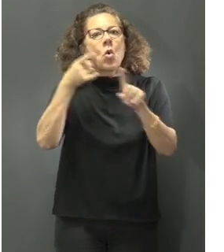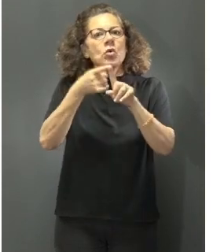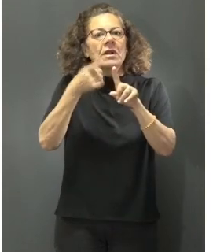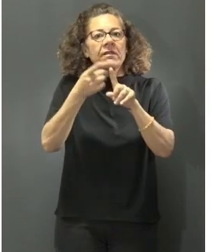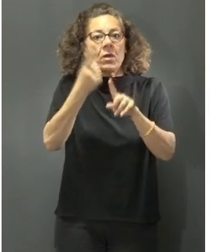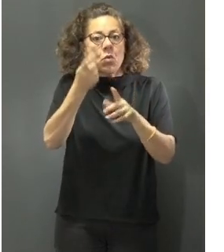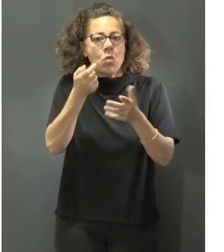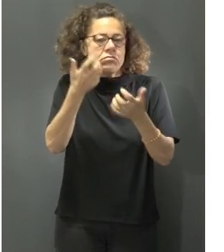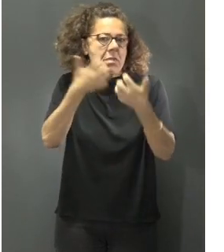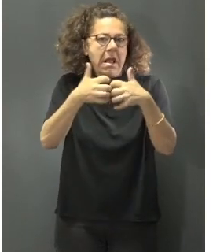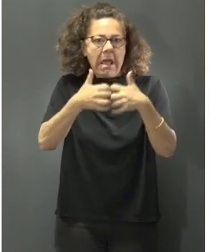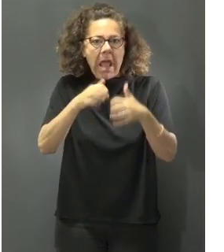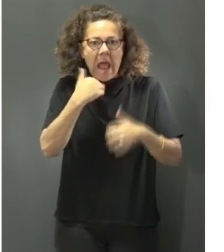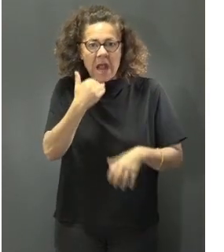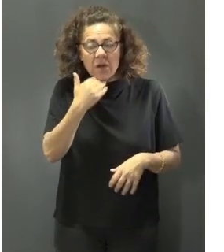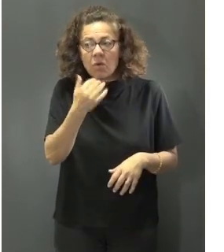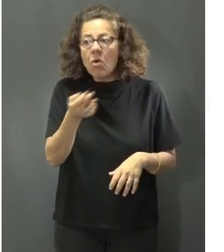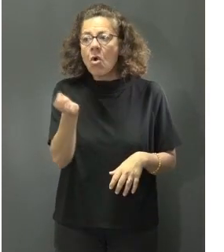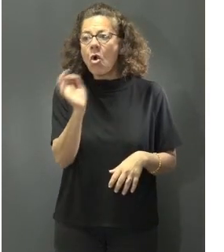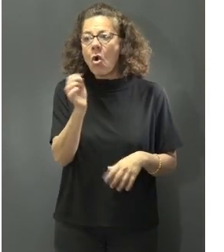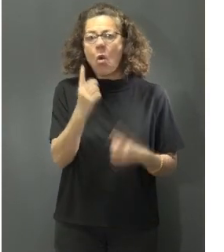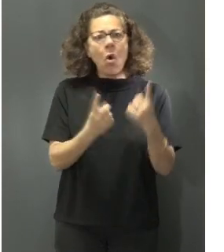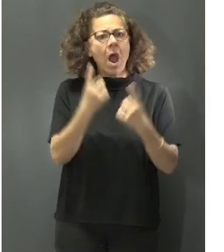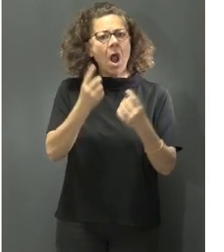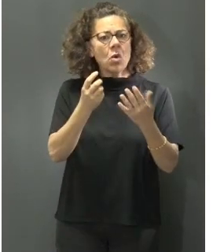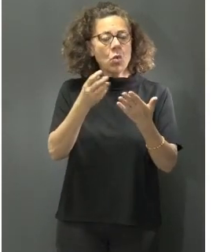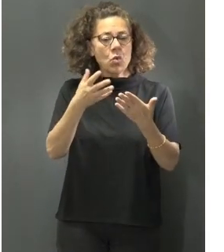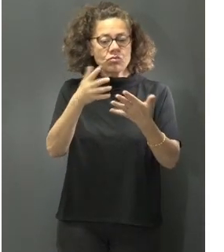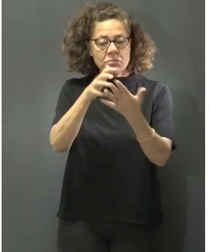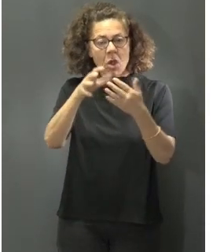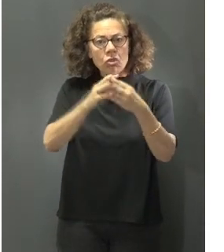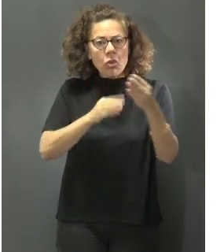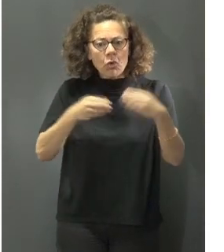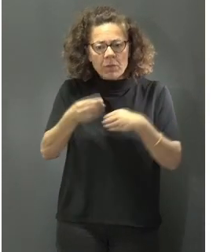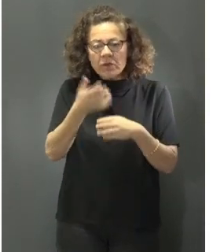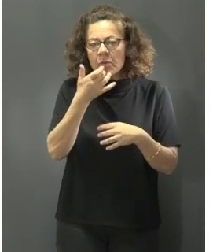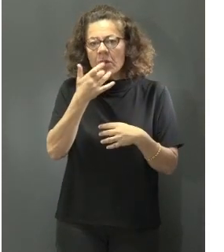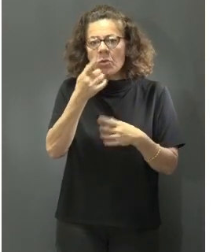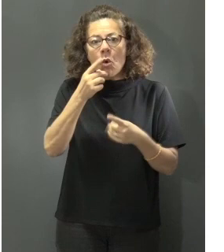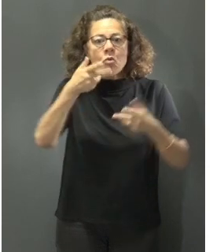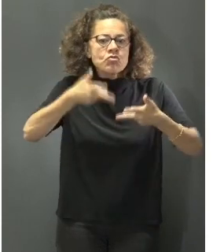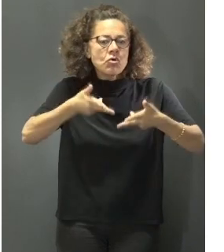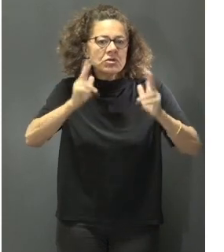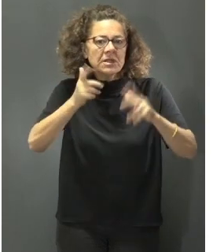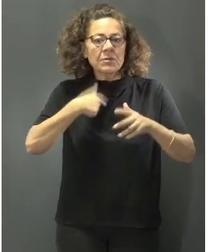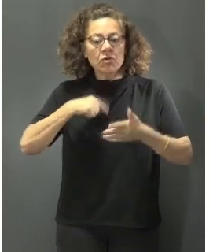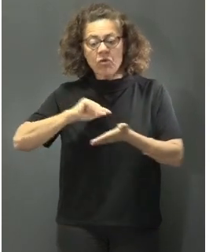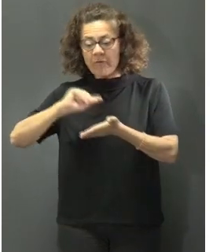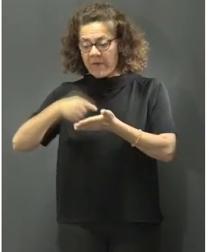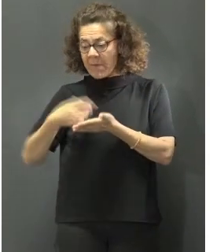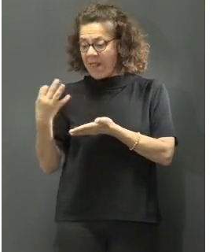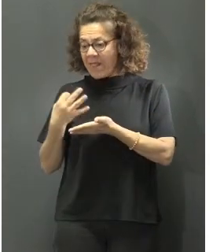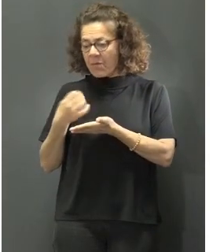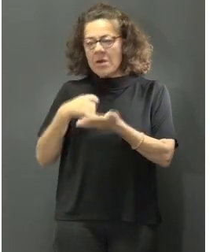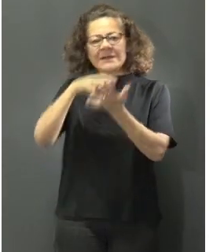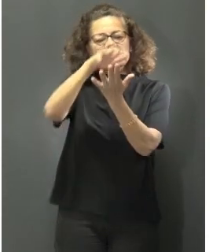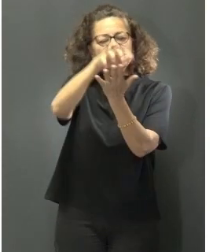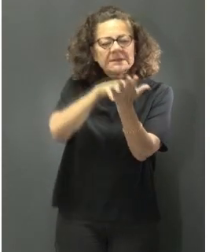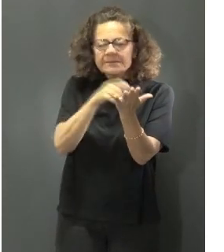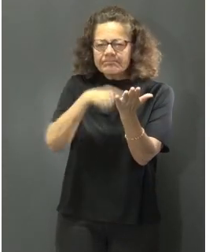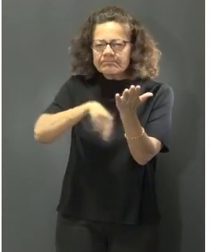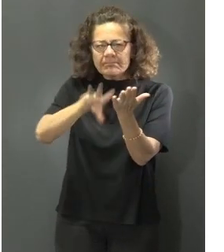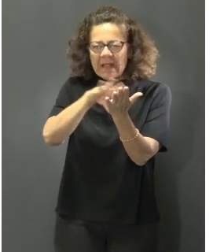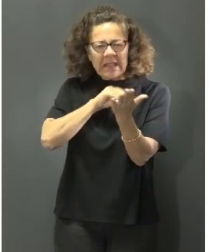dispositivo o algún documento del centro, pues un consentimiento informado que tengo que firmar y es que no entiendo lo que me